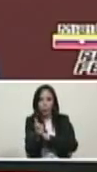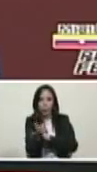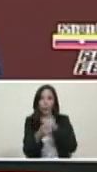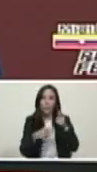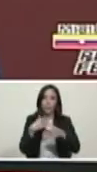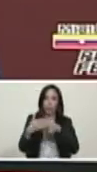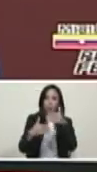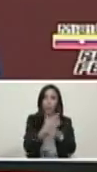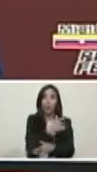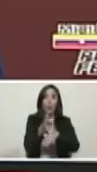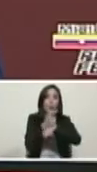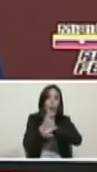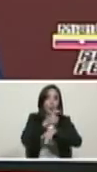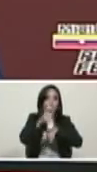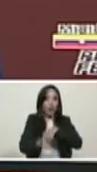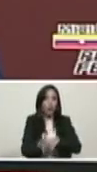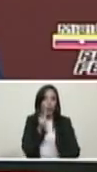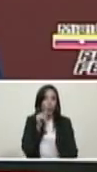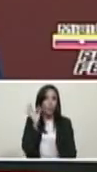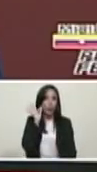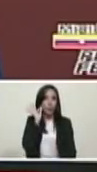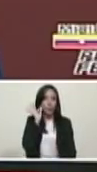gobernadores gobernadoras